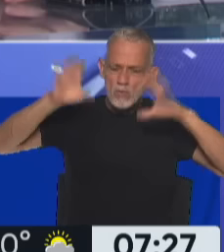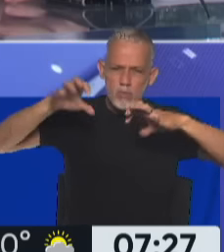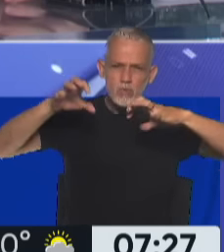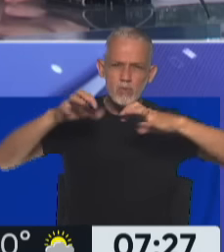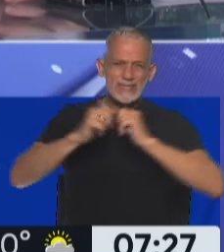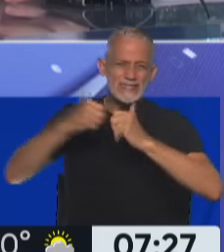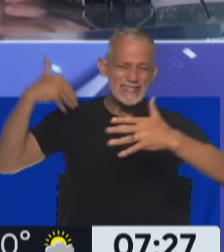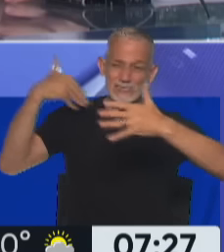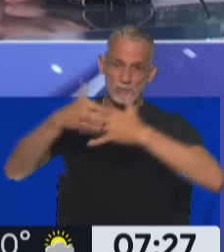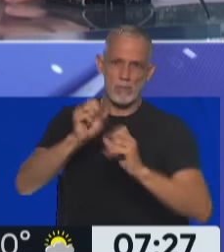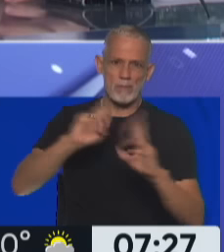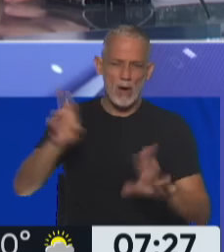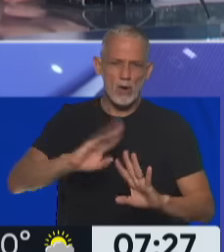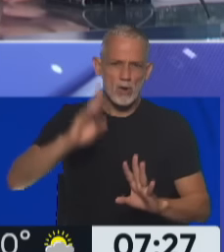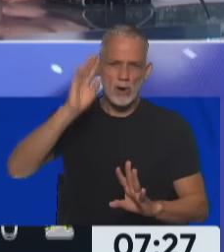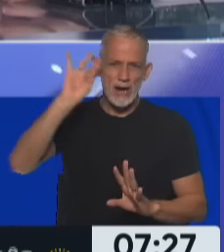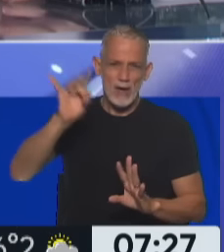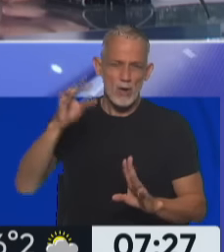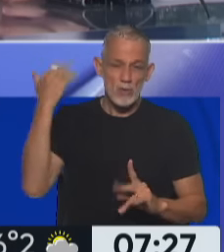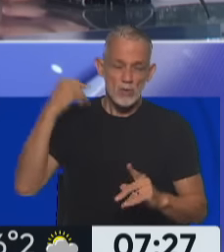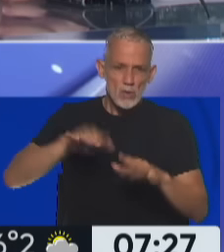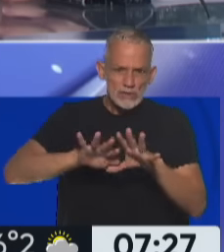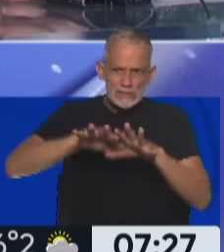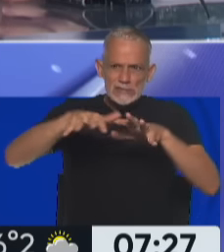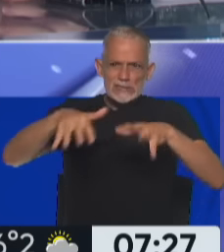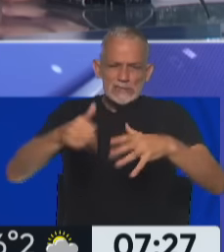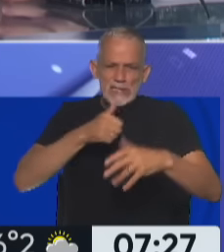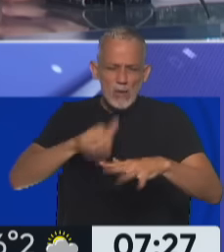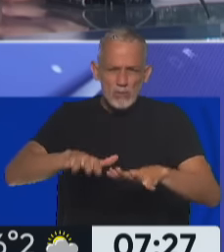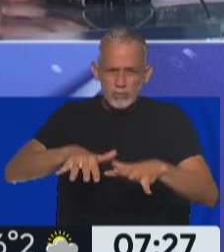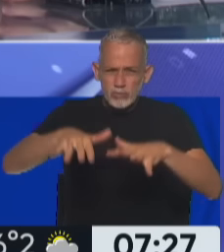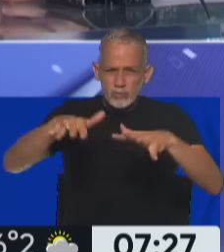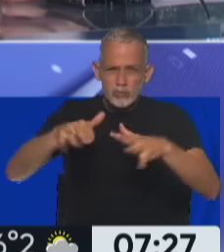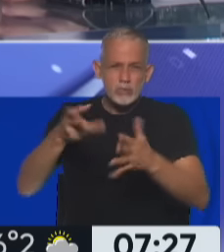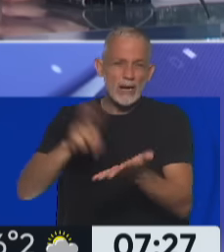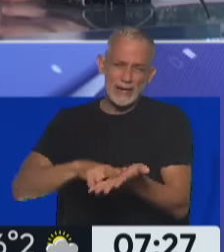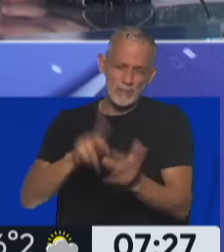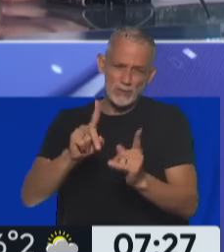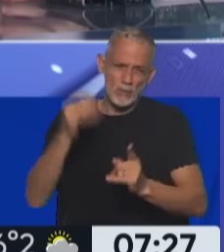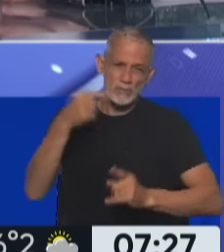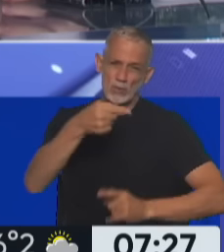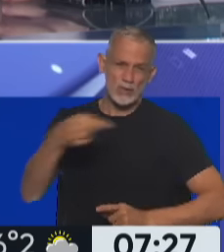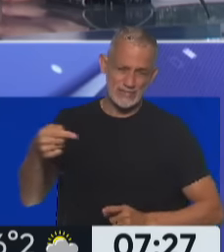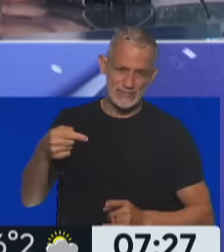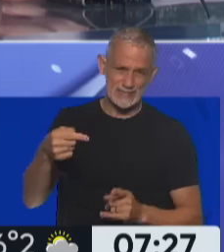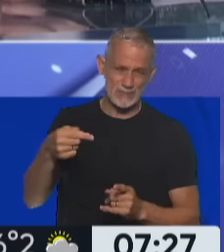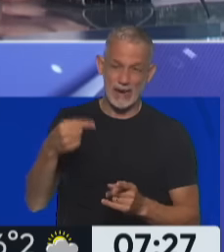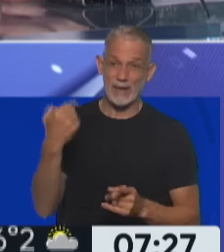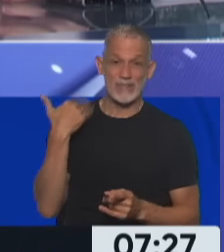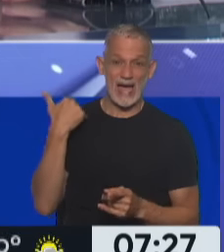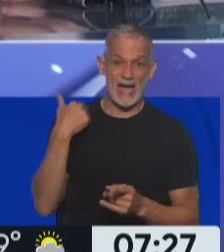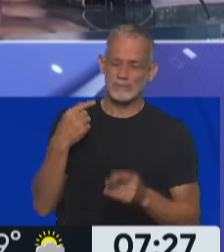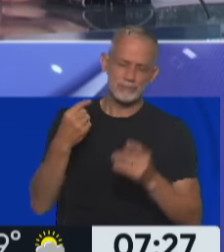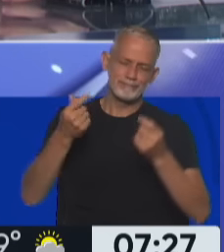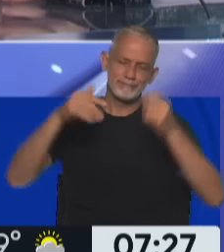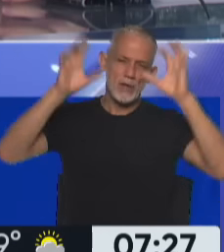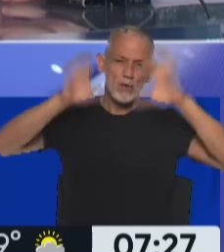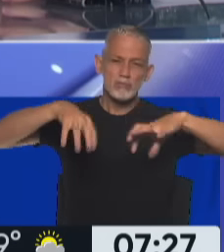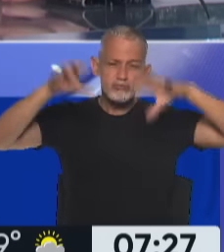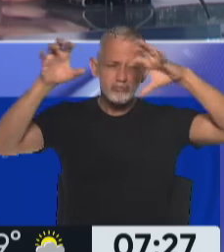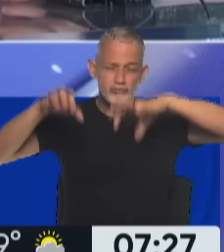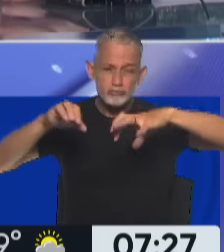historia. O sea, quedó todo absolutamente desbordado. Vuelvo a reiterarte, como estuvimos hablando toda la semana, cayeron entre 300 y